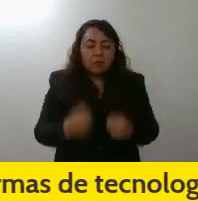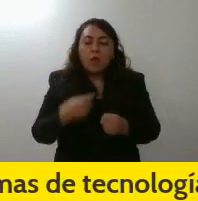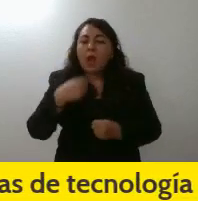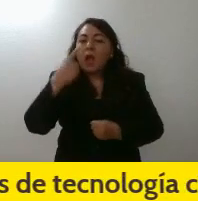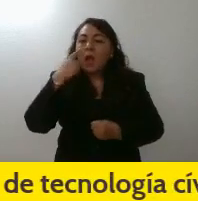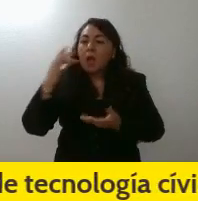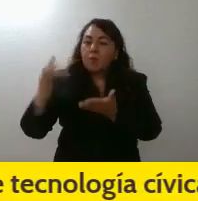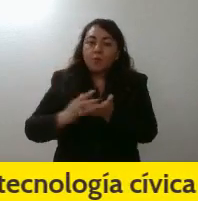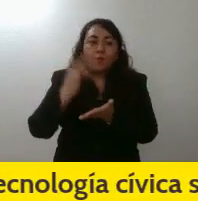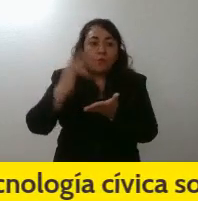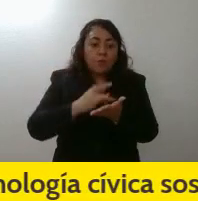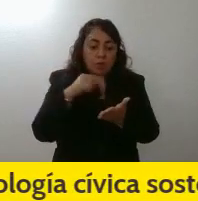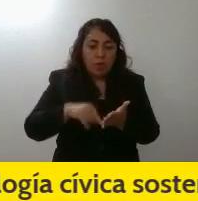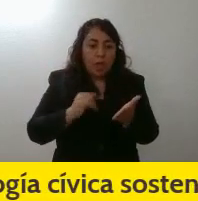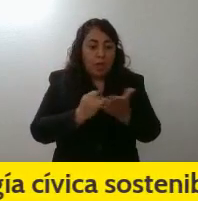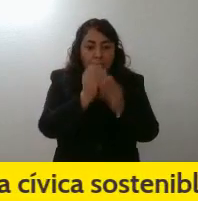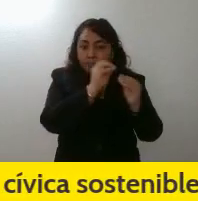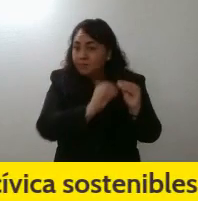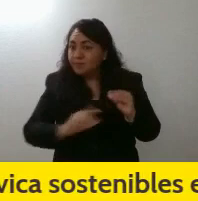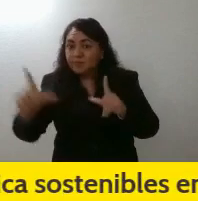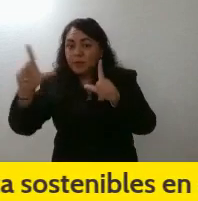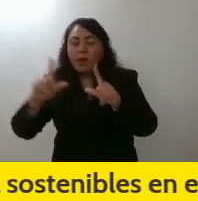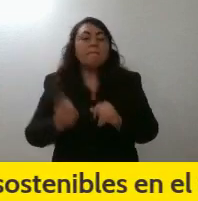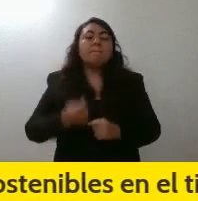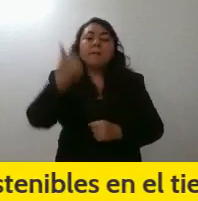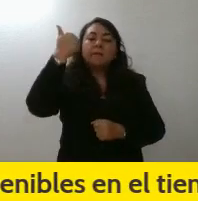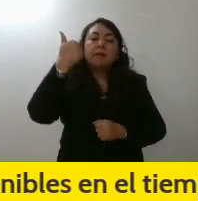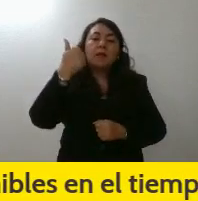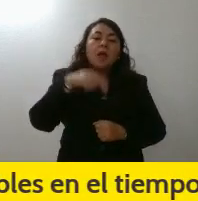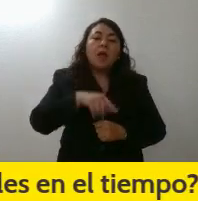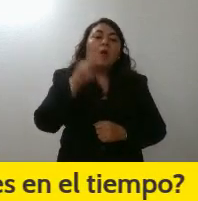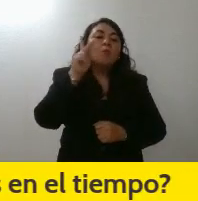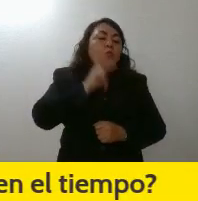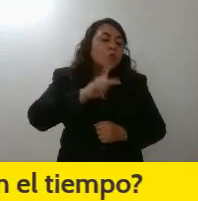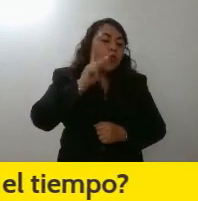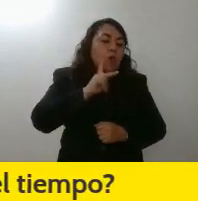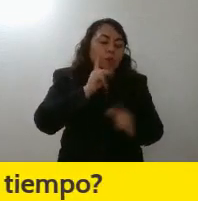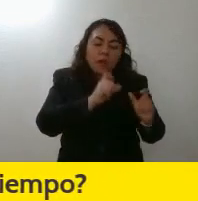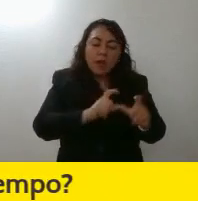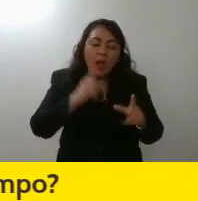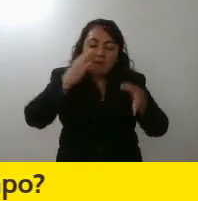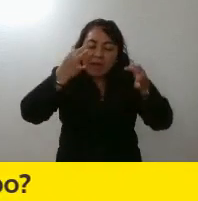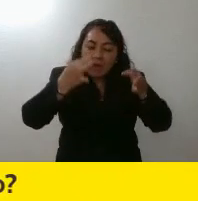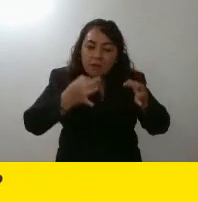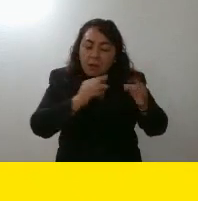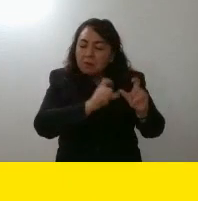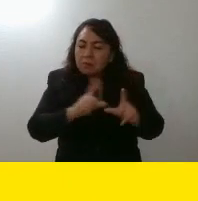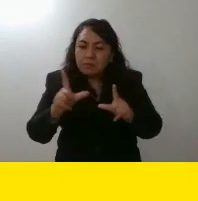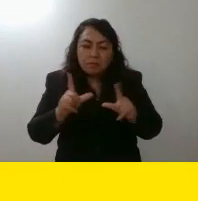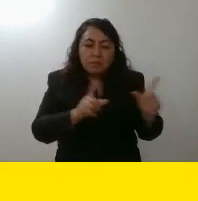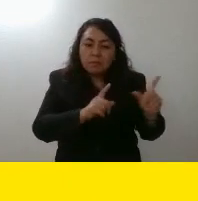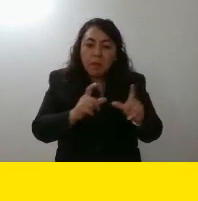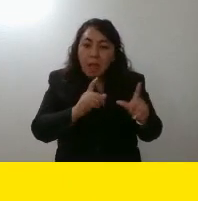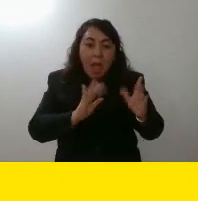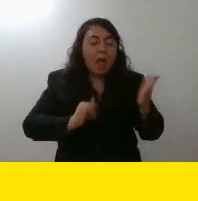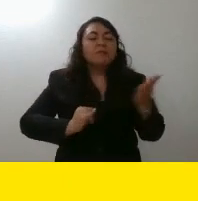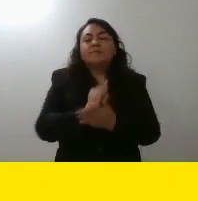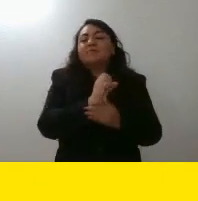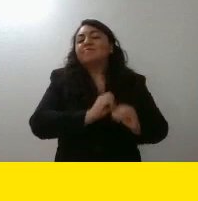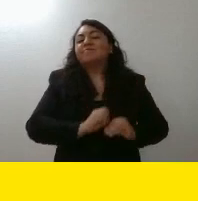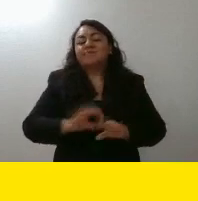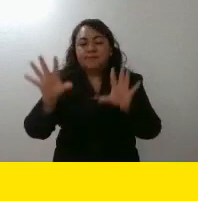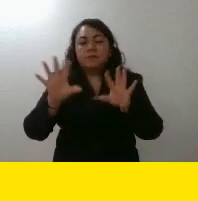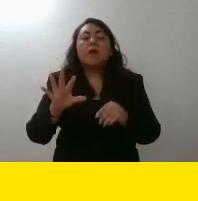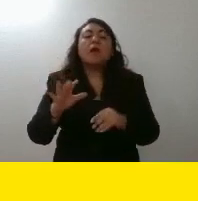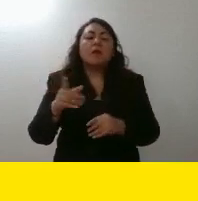eso, antes de llegar a producción, pasa por varias instancias de calidad. Creo que antes quizá era como, bueno, todos